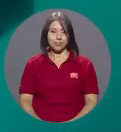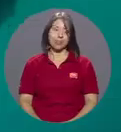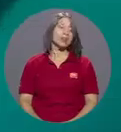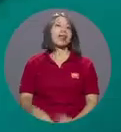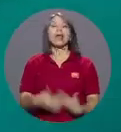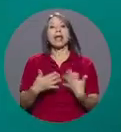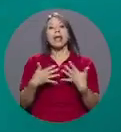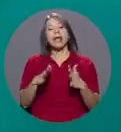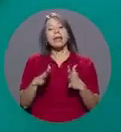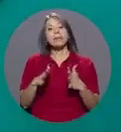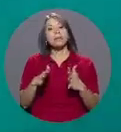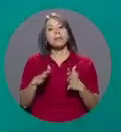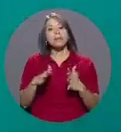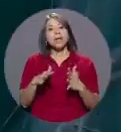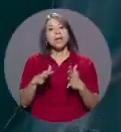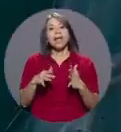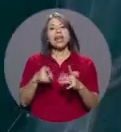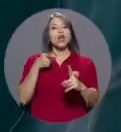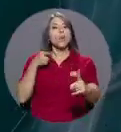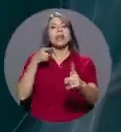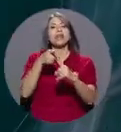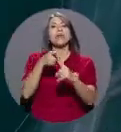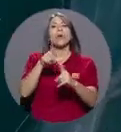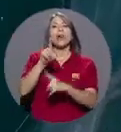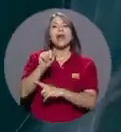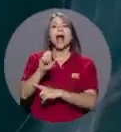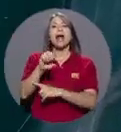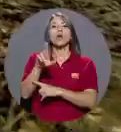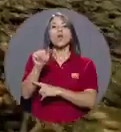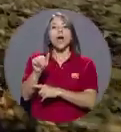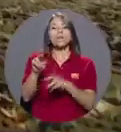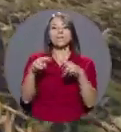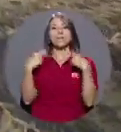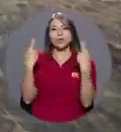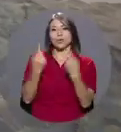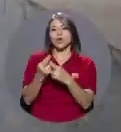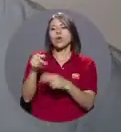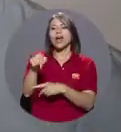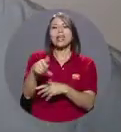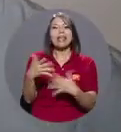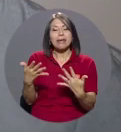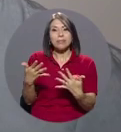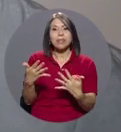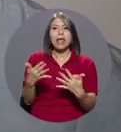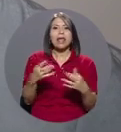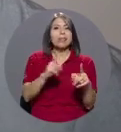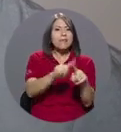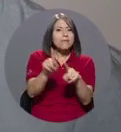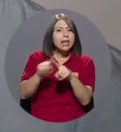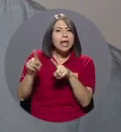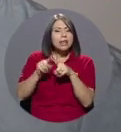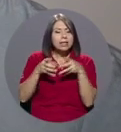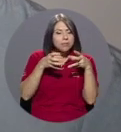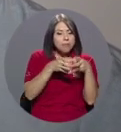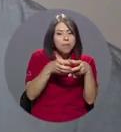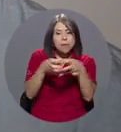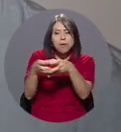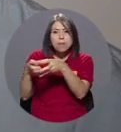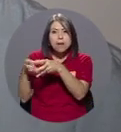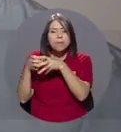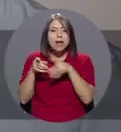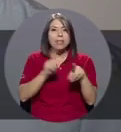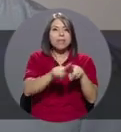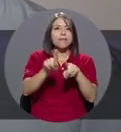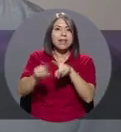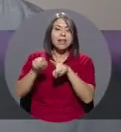noviembre. Sí, en la ACUA el objetivo es tenemos sesiones de